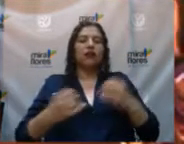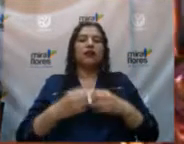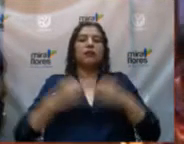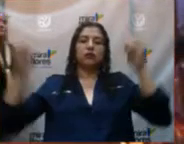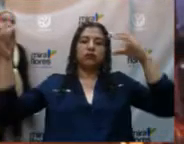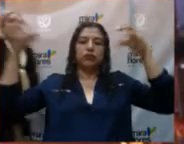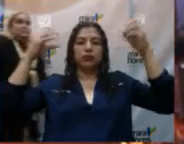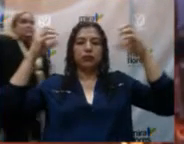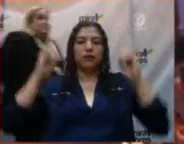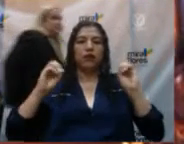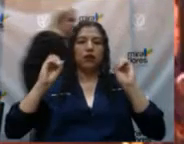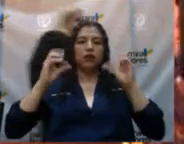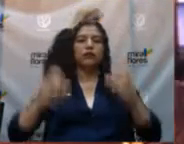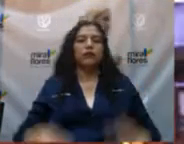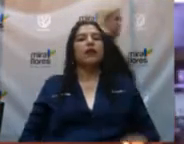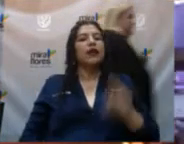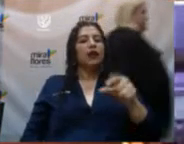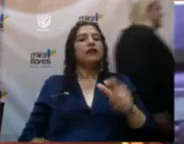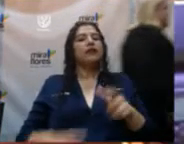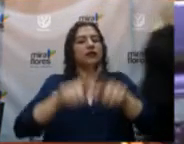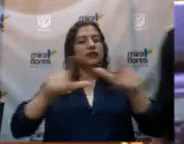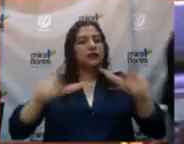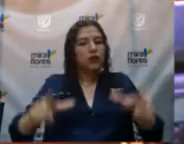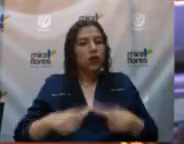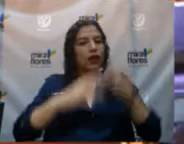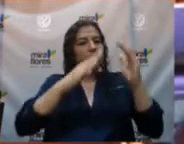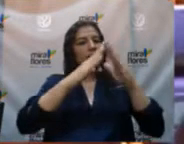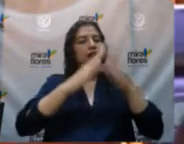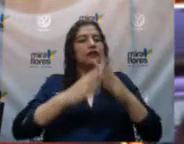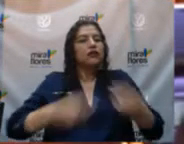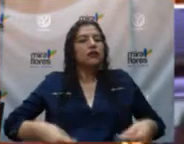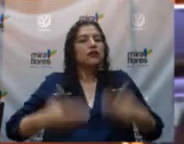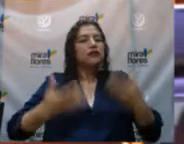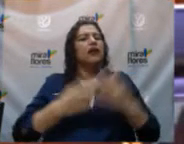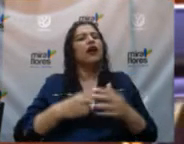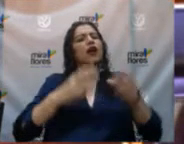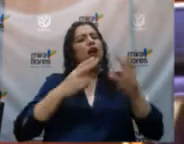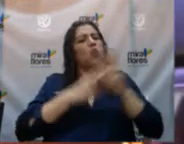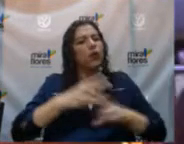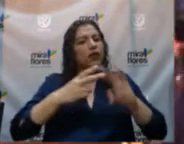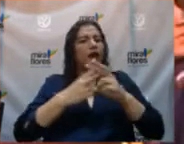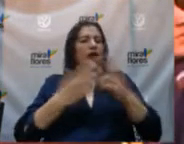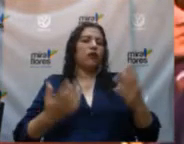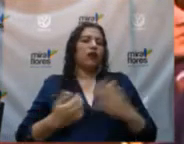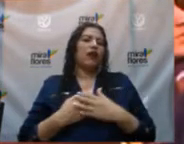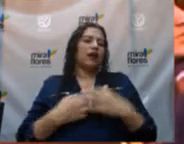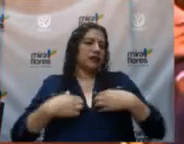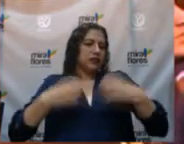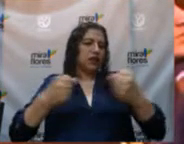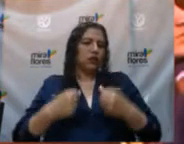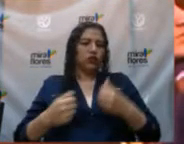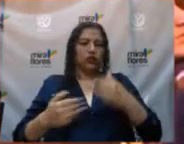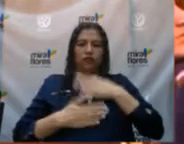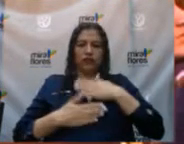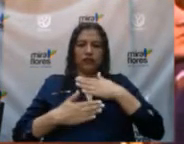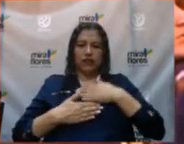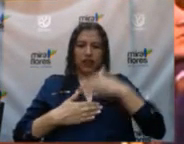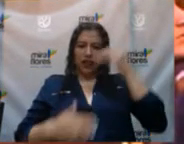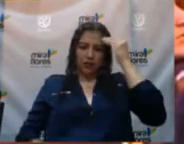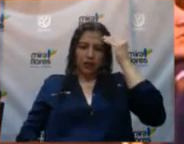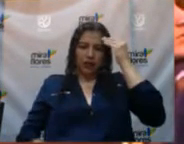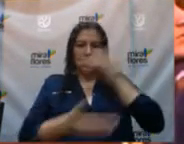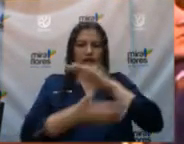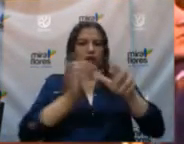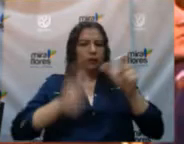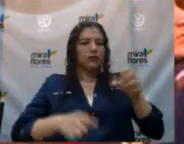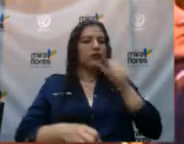Es en estas casas donde se brinda cuidadosa atención a la salud física y mental a los integrantes, que